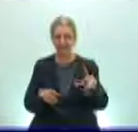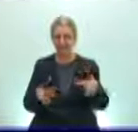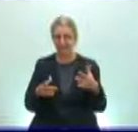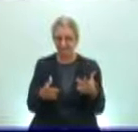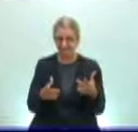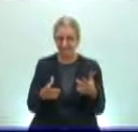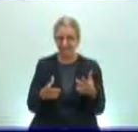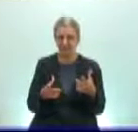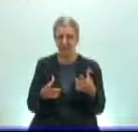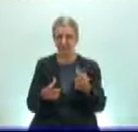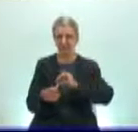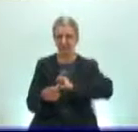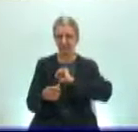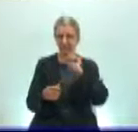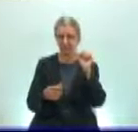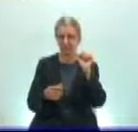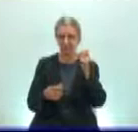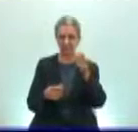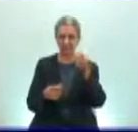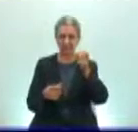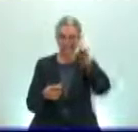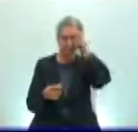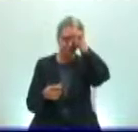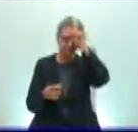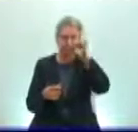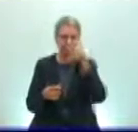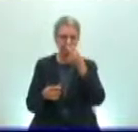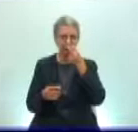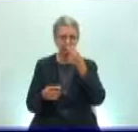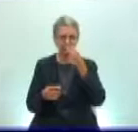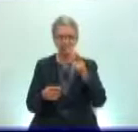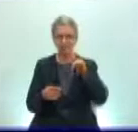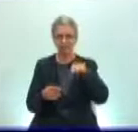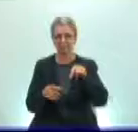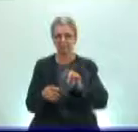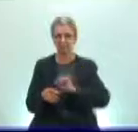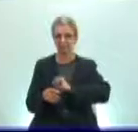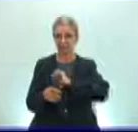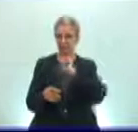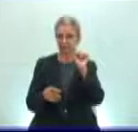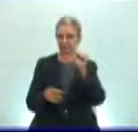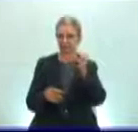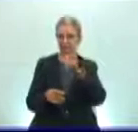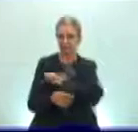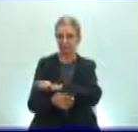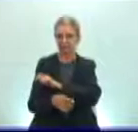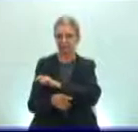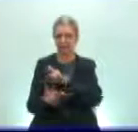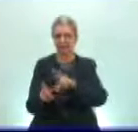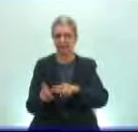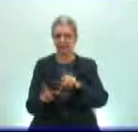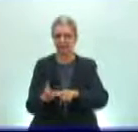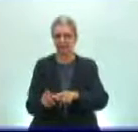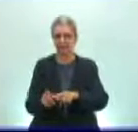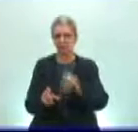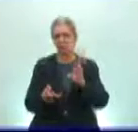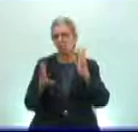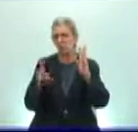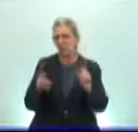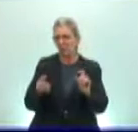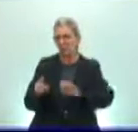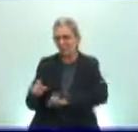sobre el fascismo, sobre esa proeza del pueblo soviético, cuando expresó: con cuánto